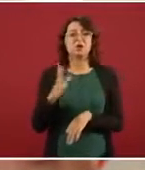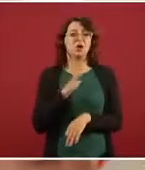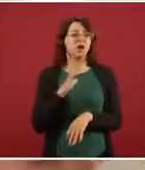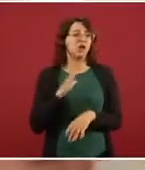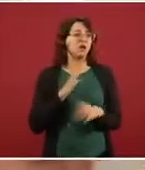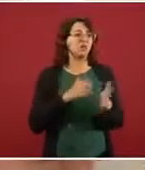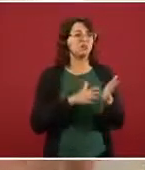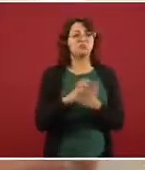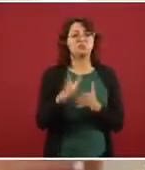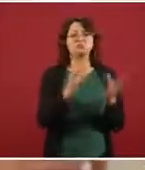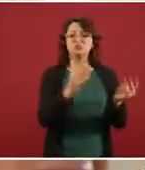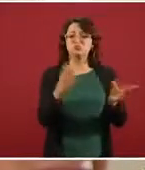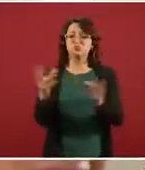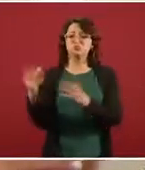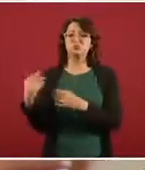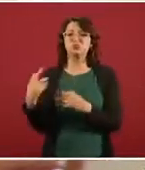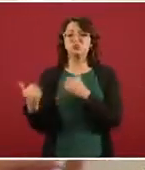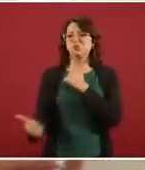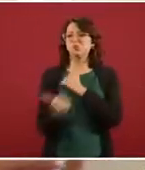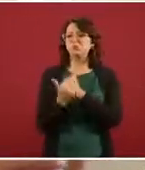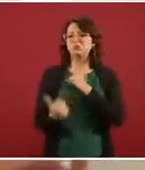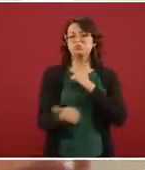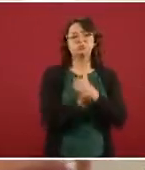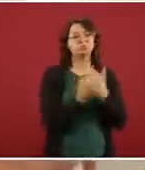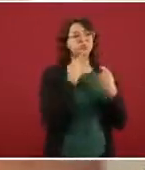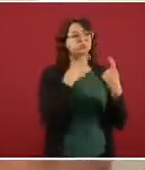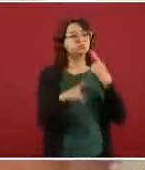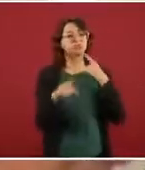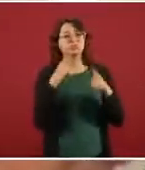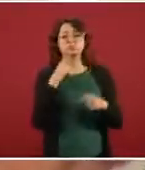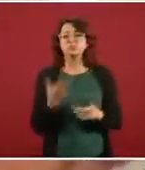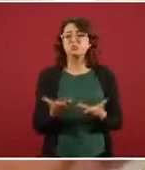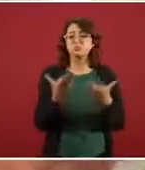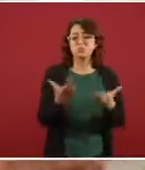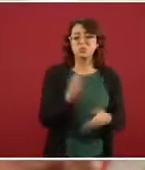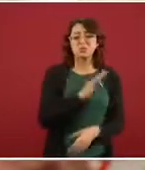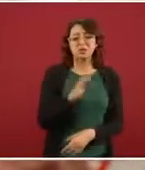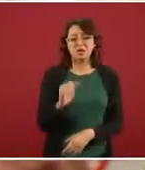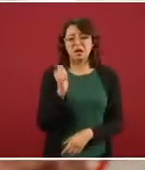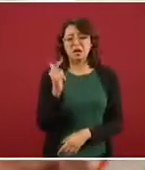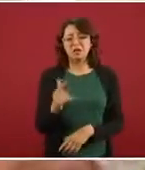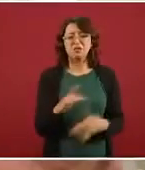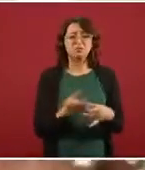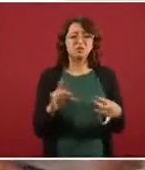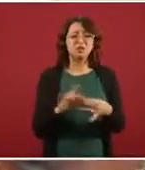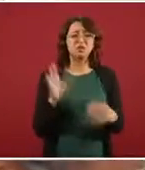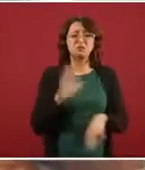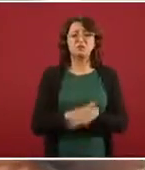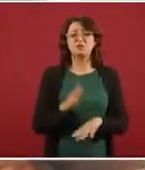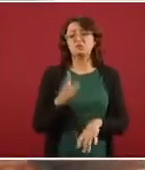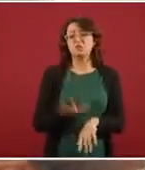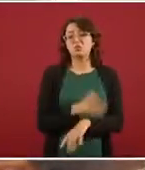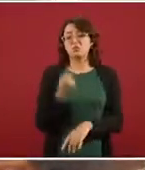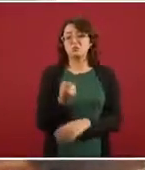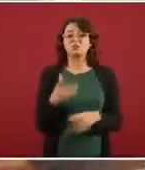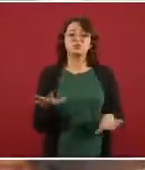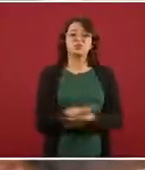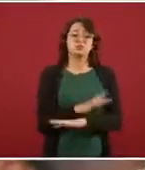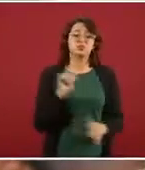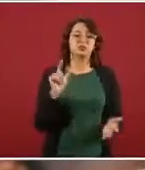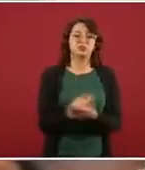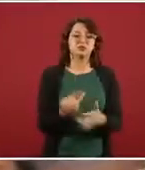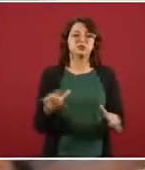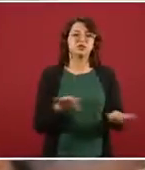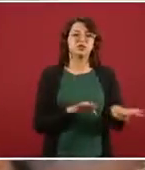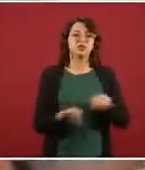seguimos recibiendo denuncias acerca de esto. ¿Qué nos puede decir de esto? Porque pues entra dentro de la reforma laboral, también